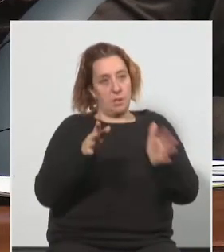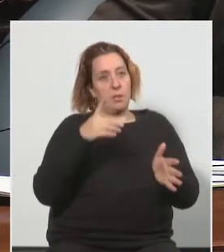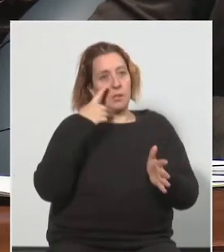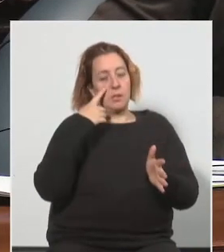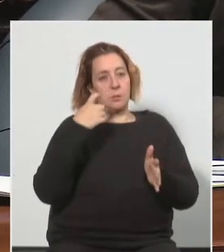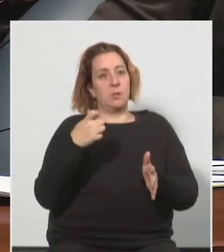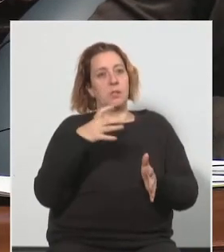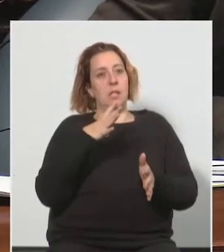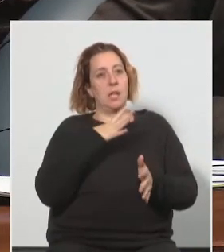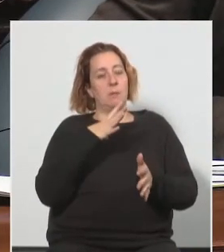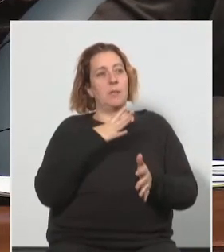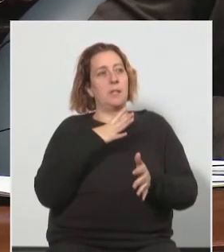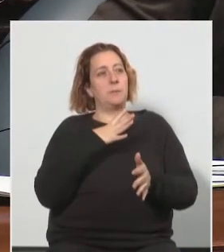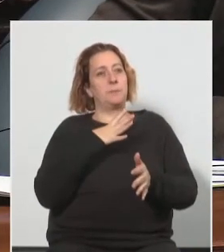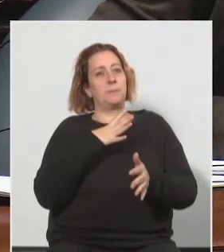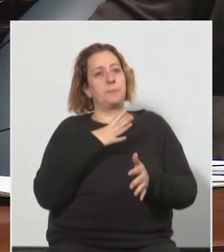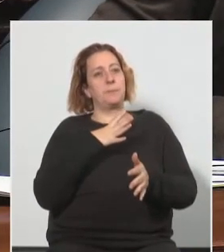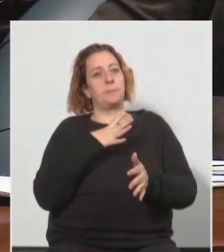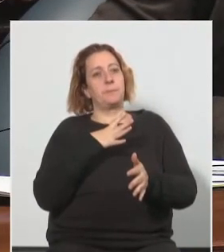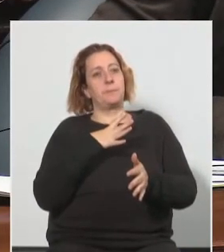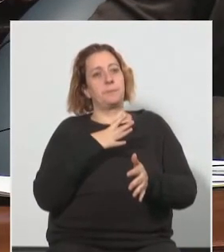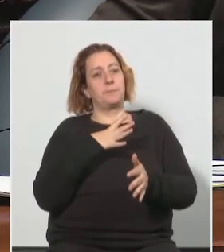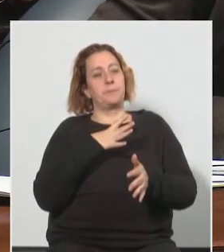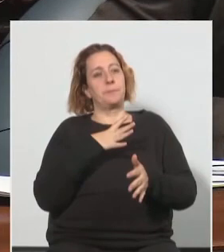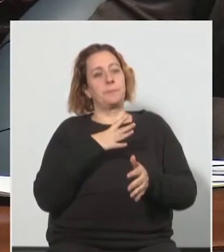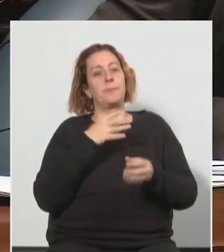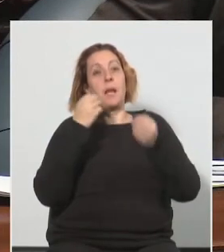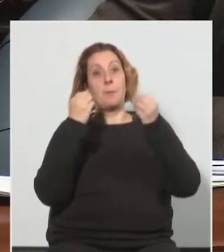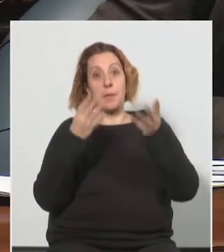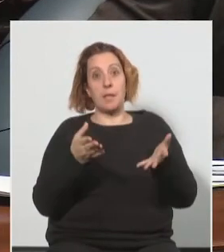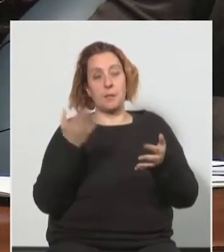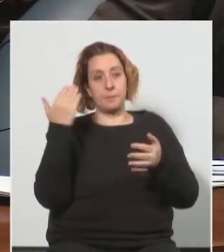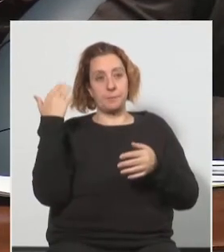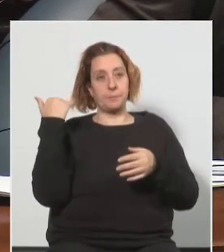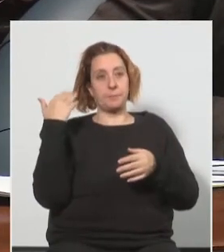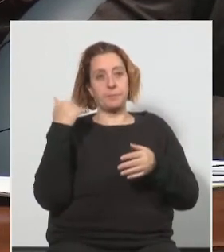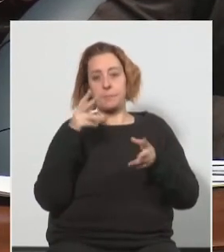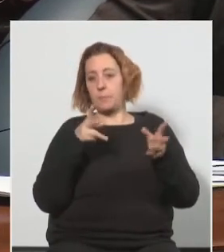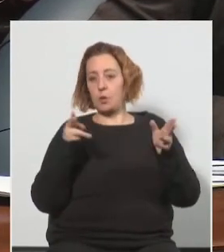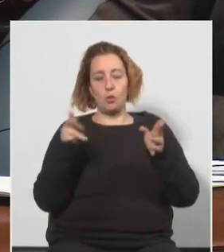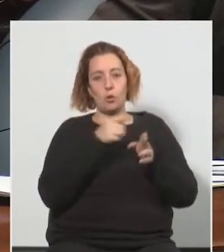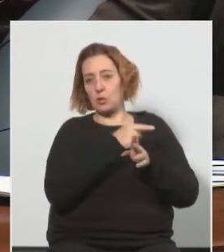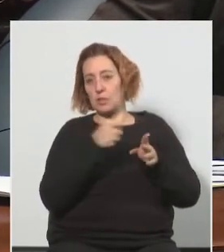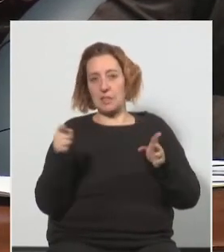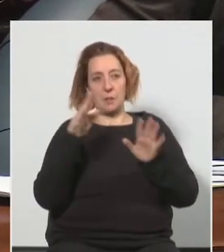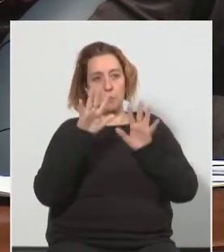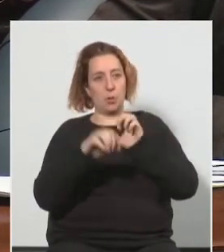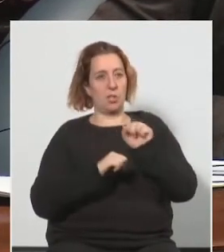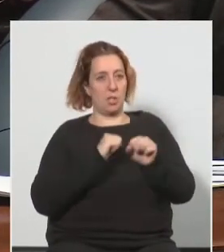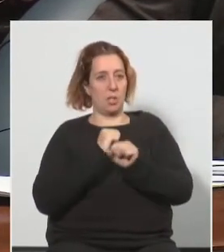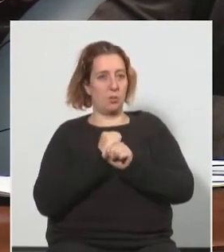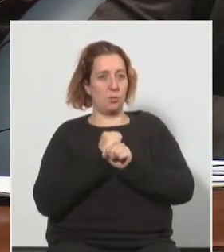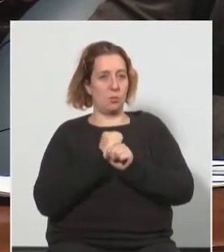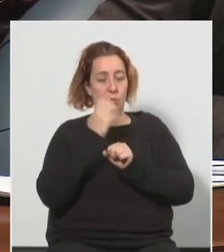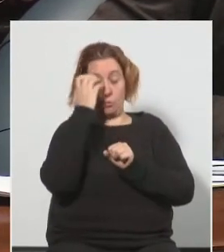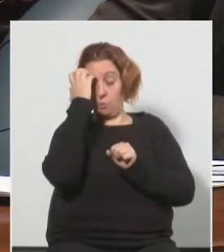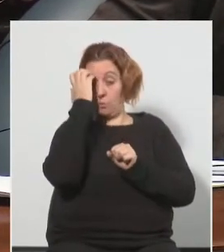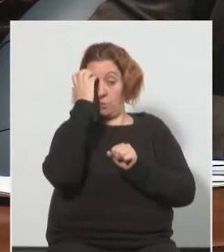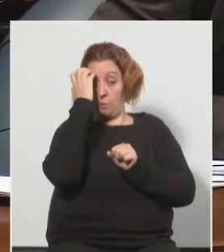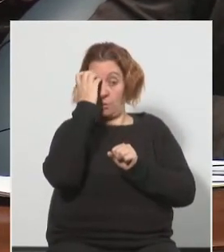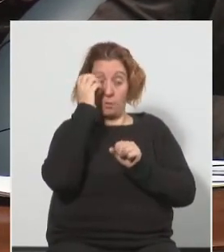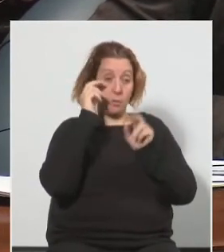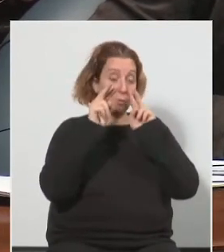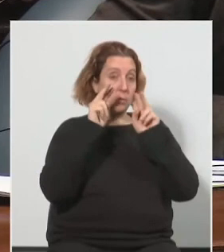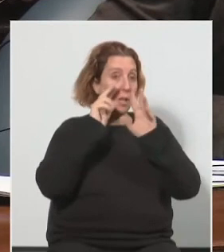cuenta de que había ocurrido, de lo que había ocurrido durante todo ese tiempo. De un día para otro empezaron a